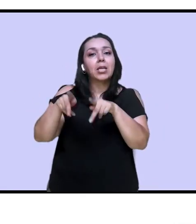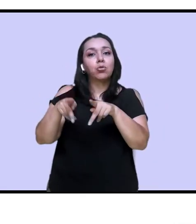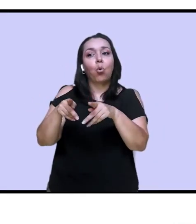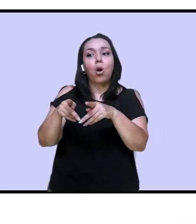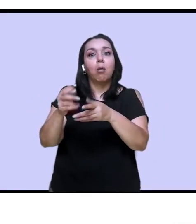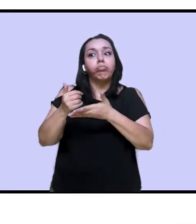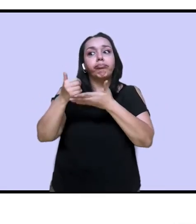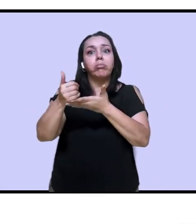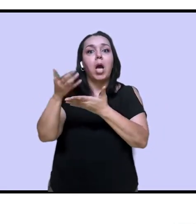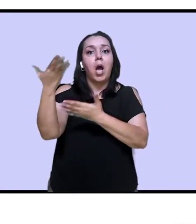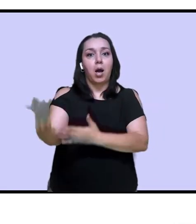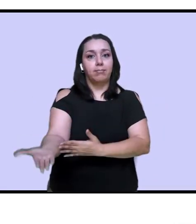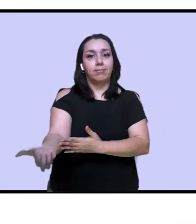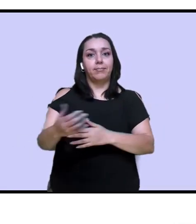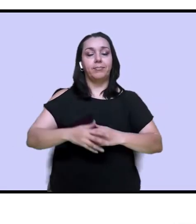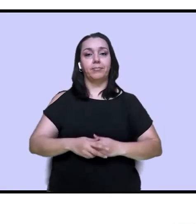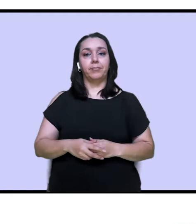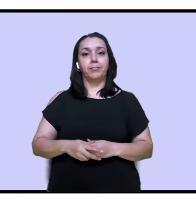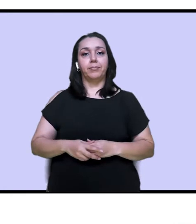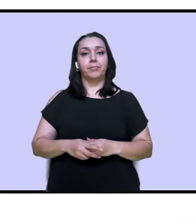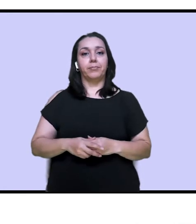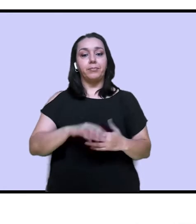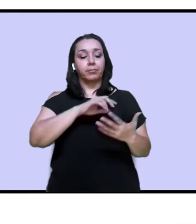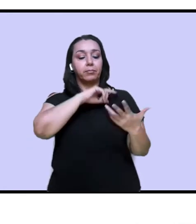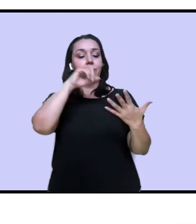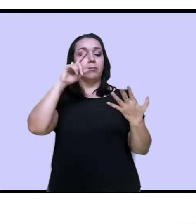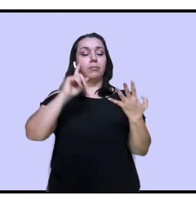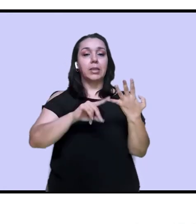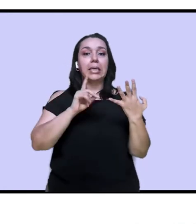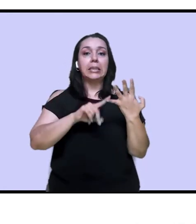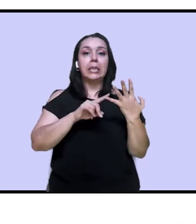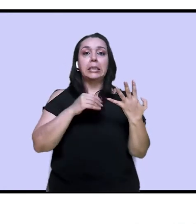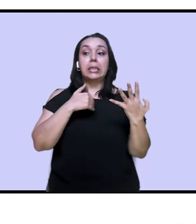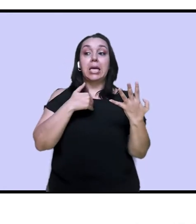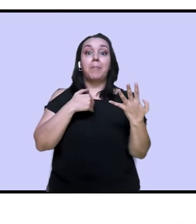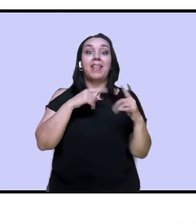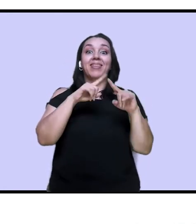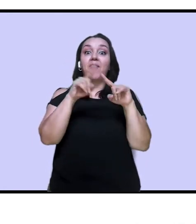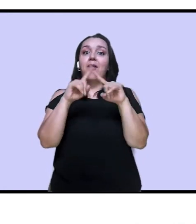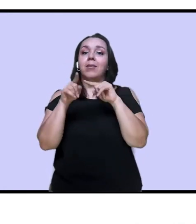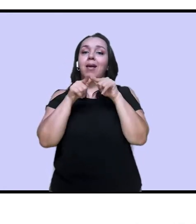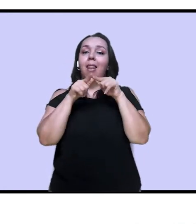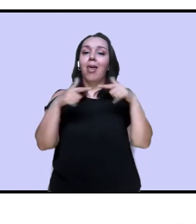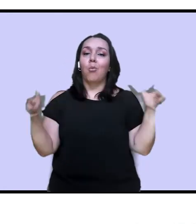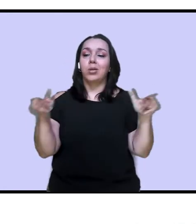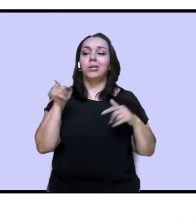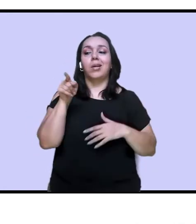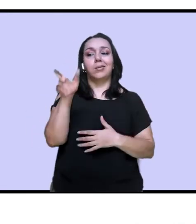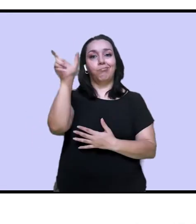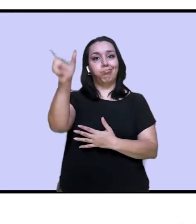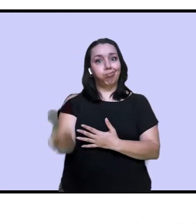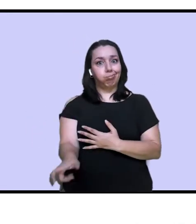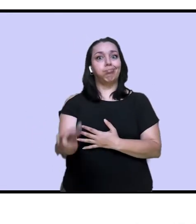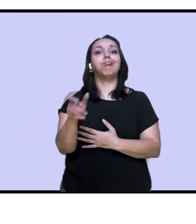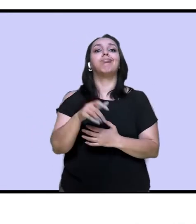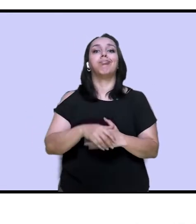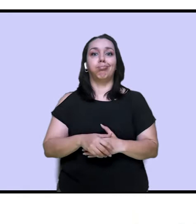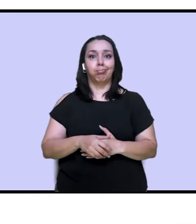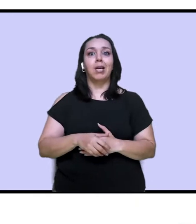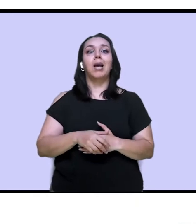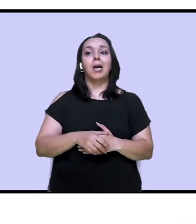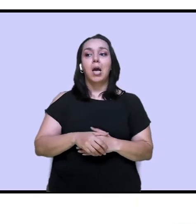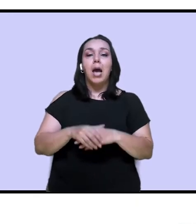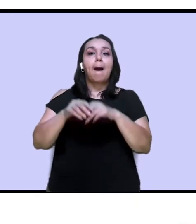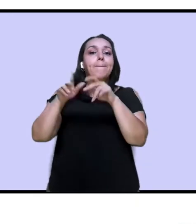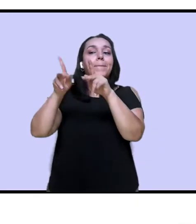lo que corresponda a favor de esta persona. Tomar siempre en cuenta las diferencias lingüísticas. Compañeras y compañeros,